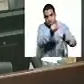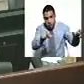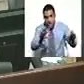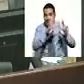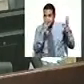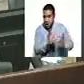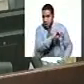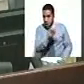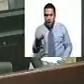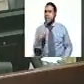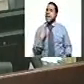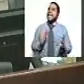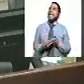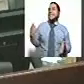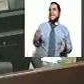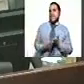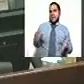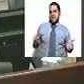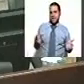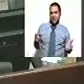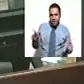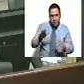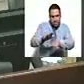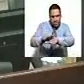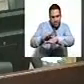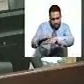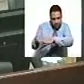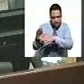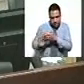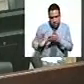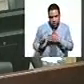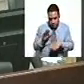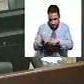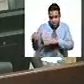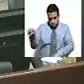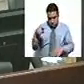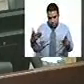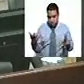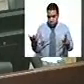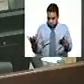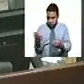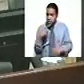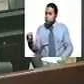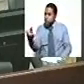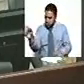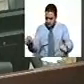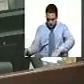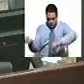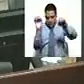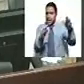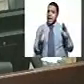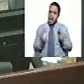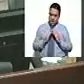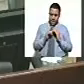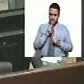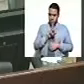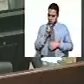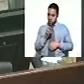que han pedido que se quiten estos, si ellos estarían dispuestos a vivir en un apartamento de 28 metros